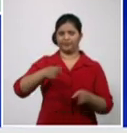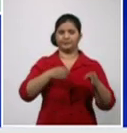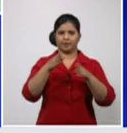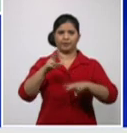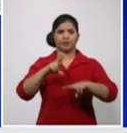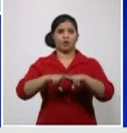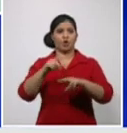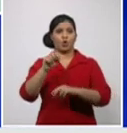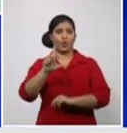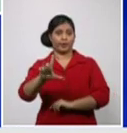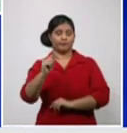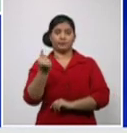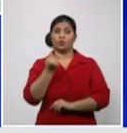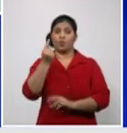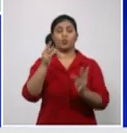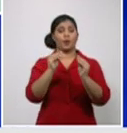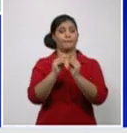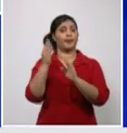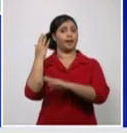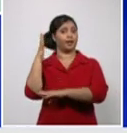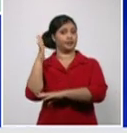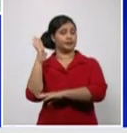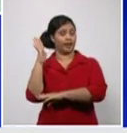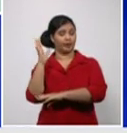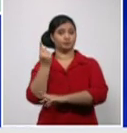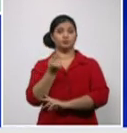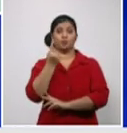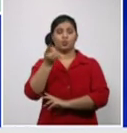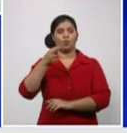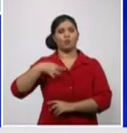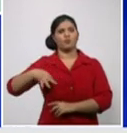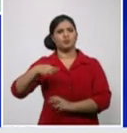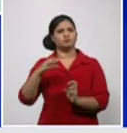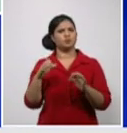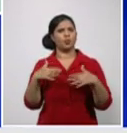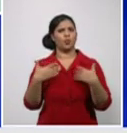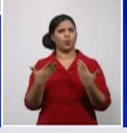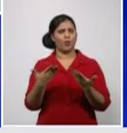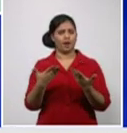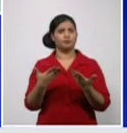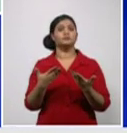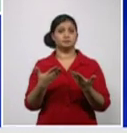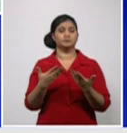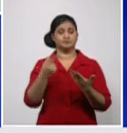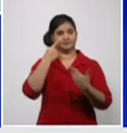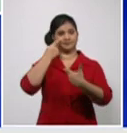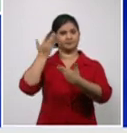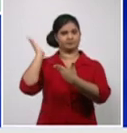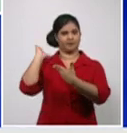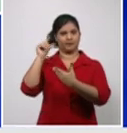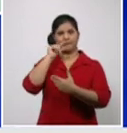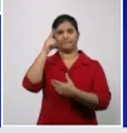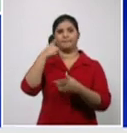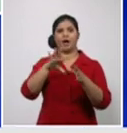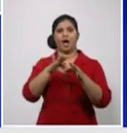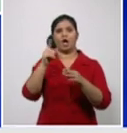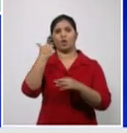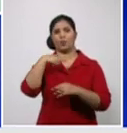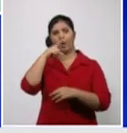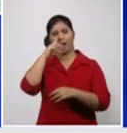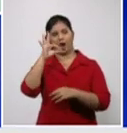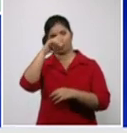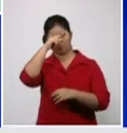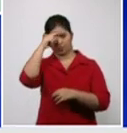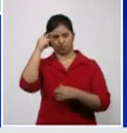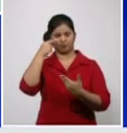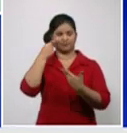el paciente importado que se diagnostica, pues es del municipio de Báguano, se encontraba,